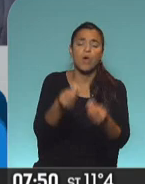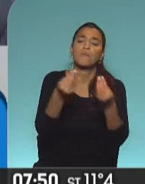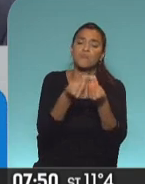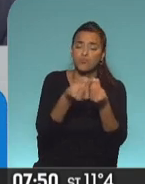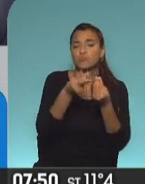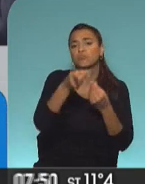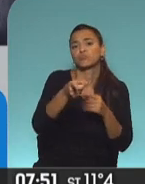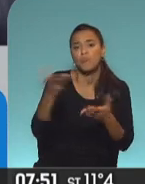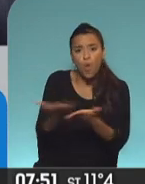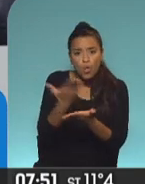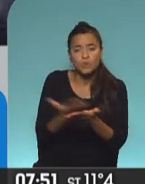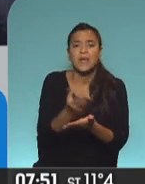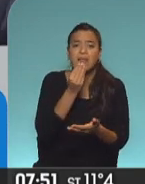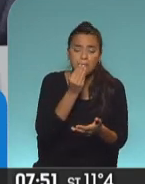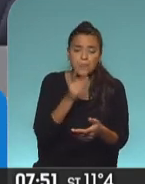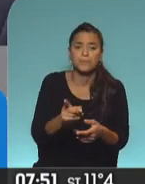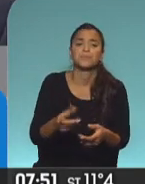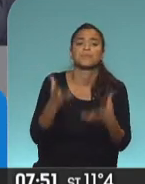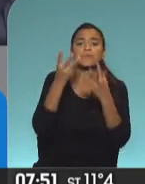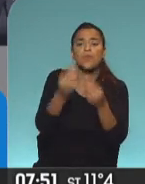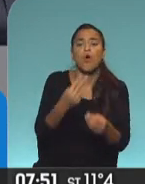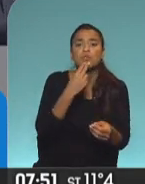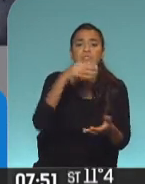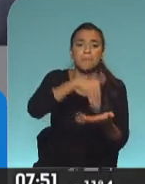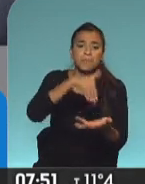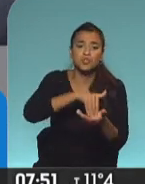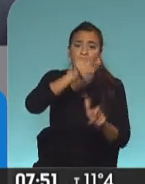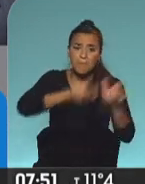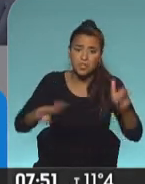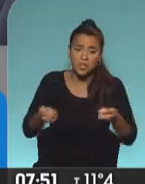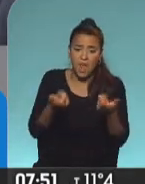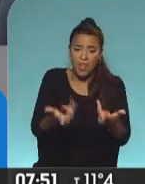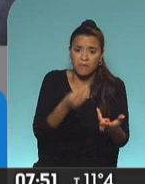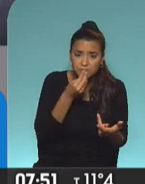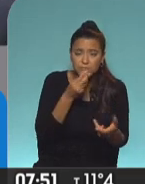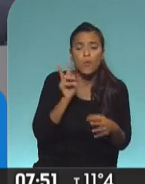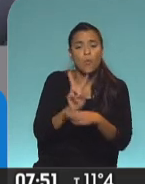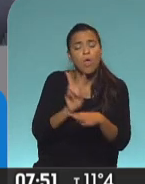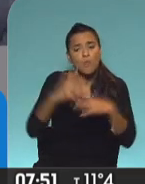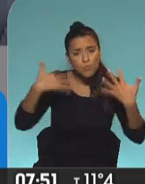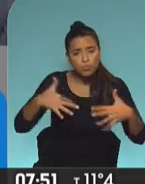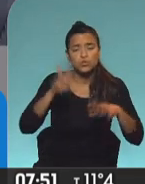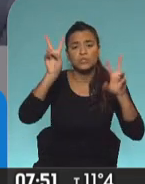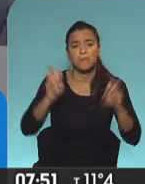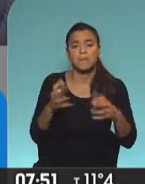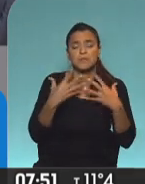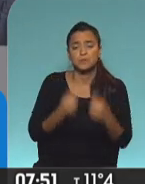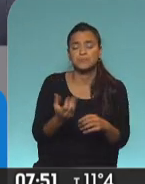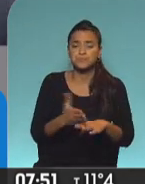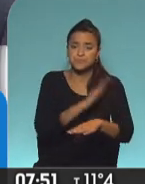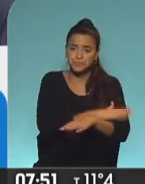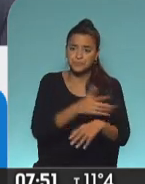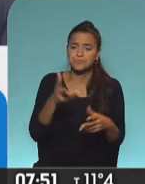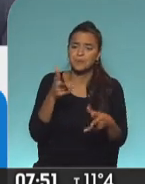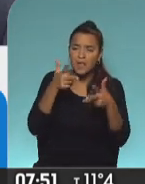producen alimentos, colaborar con 11 millones de personas que reciben asistencia alimentaria y cuidarnos mucho por el tema de la salud. Ministro, recién decíamos